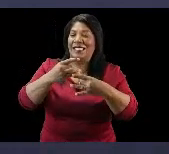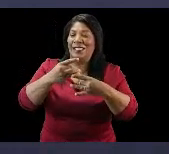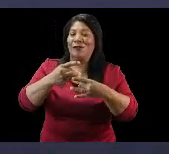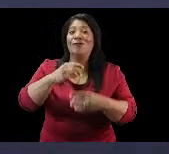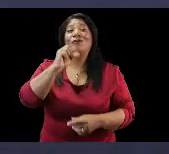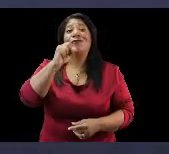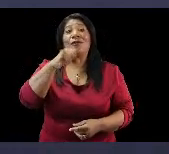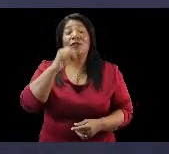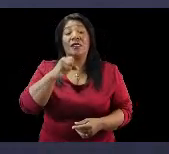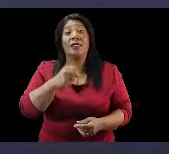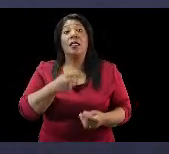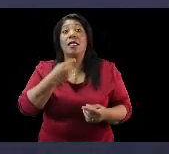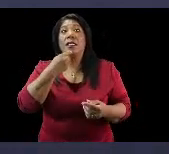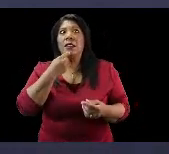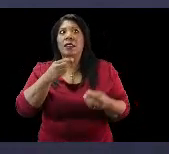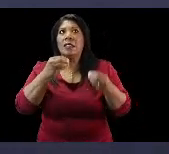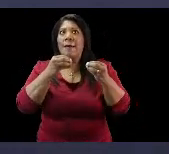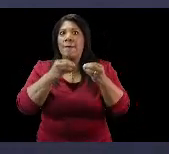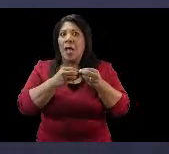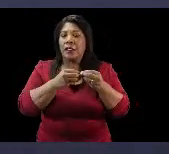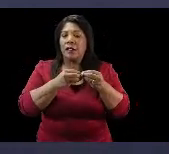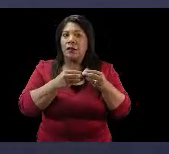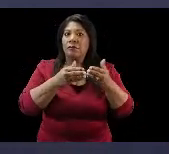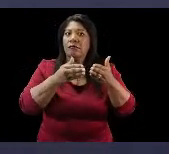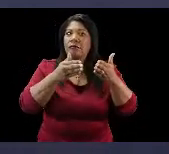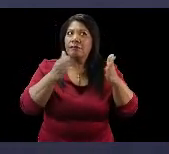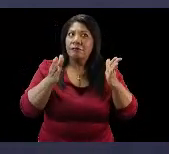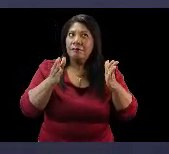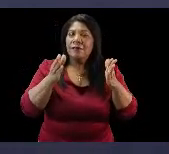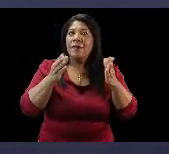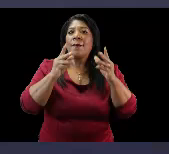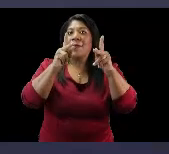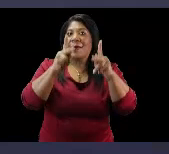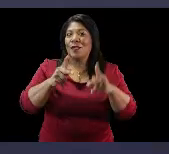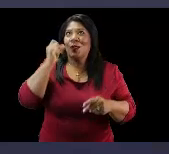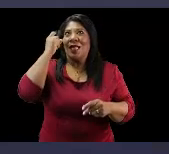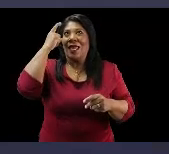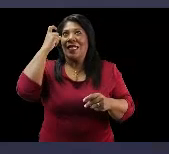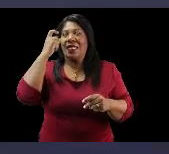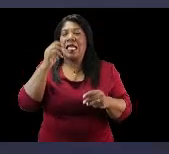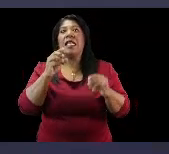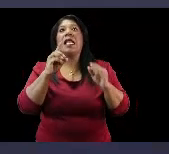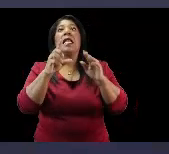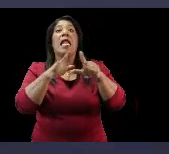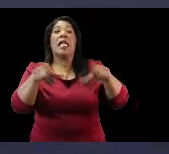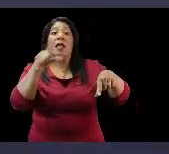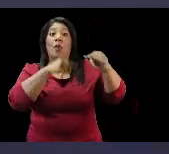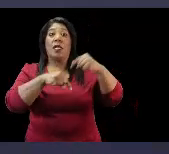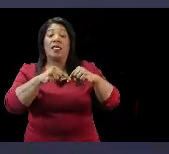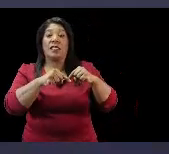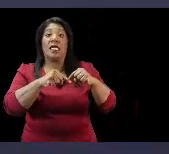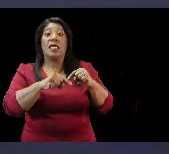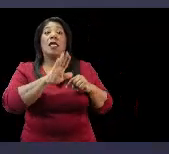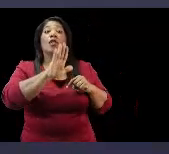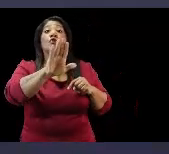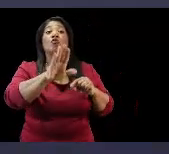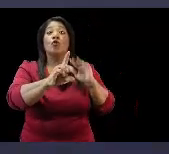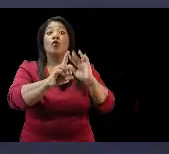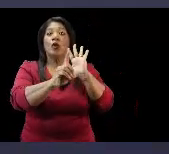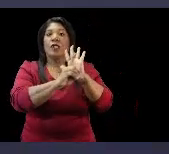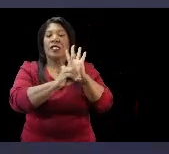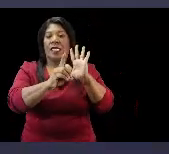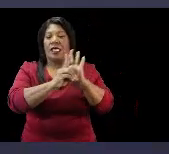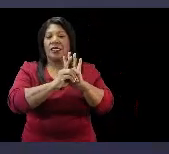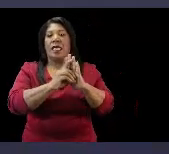cuidar la salud. Cada vez que ampliamos y comprendemos que es un derecho que tienen las personas